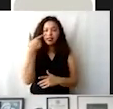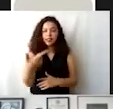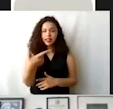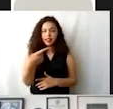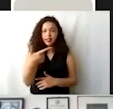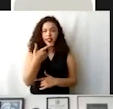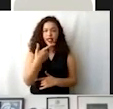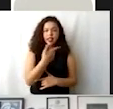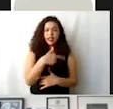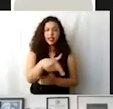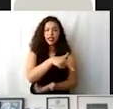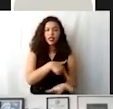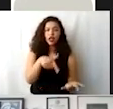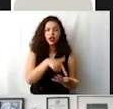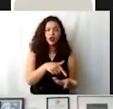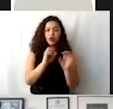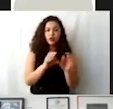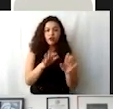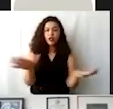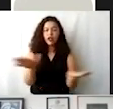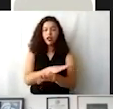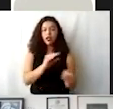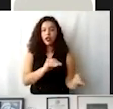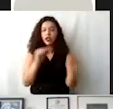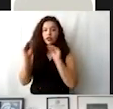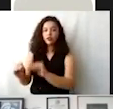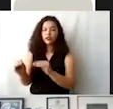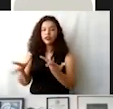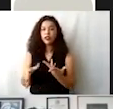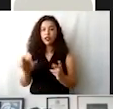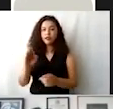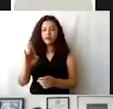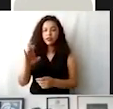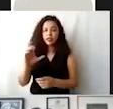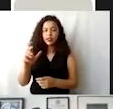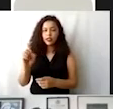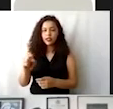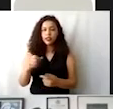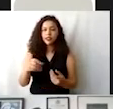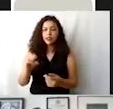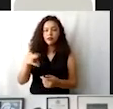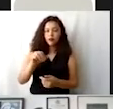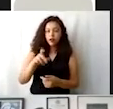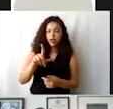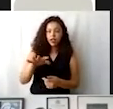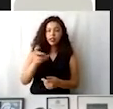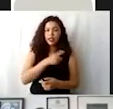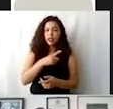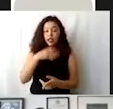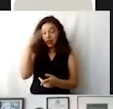de domicilio, en el caso de las personas físicas y morales, vamos a tener un plazo que